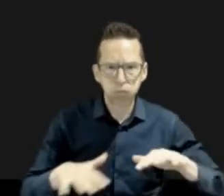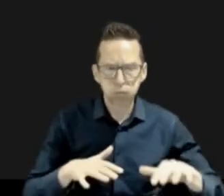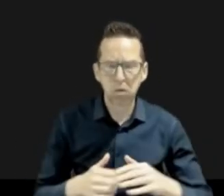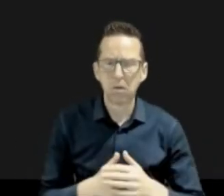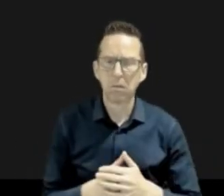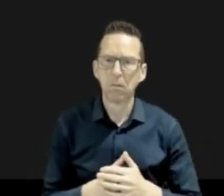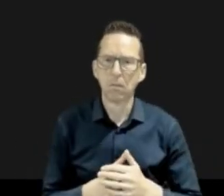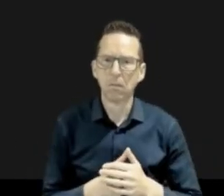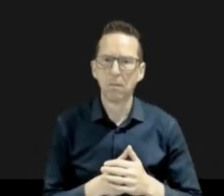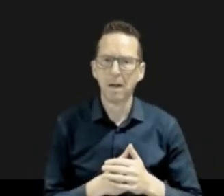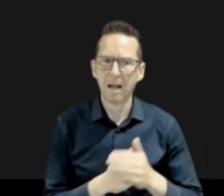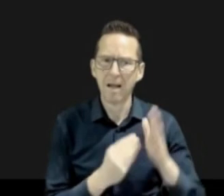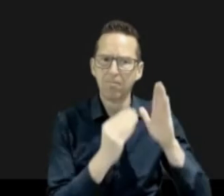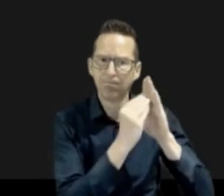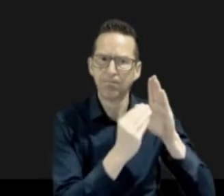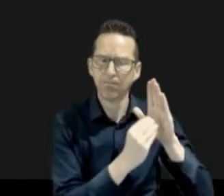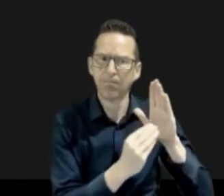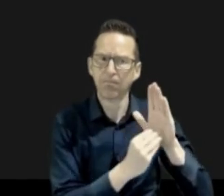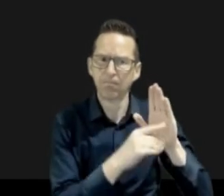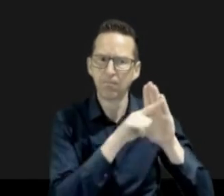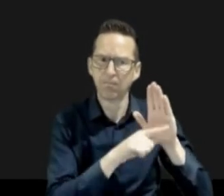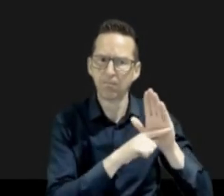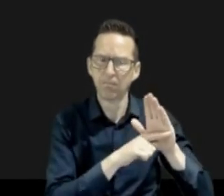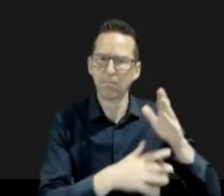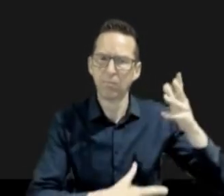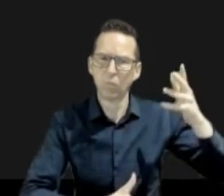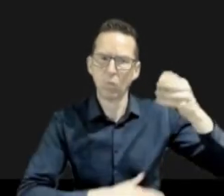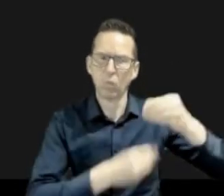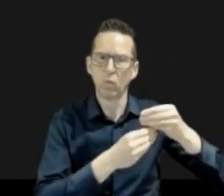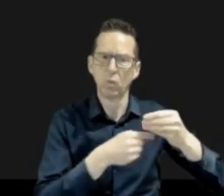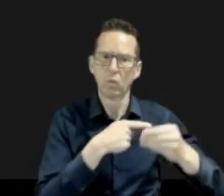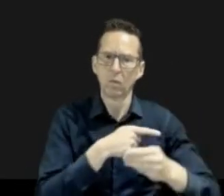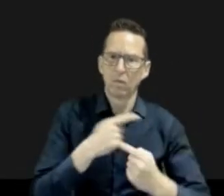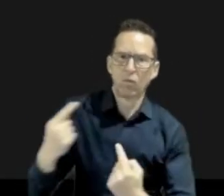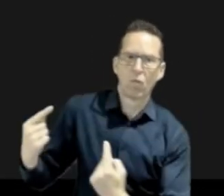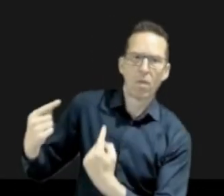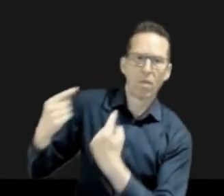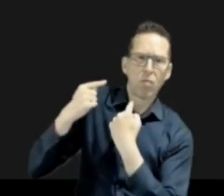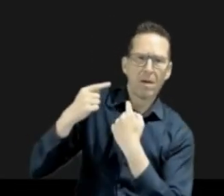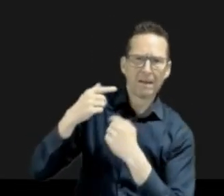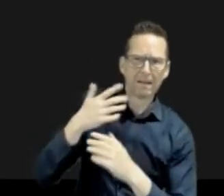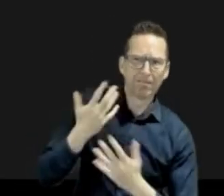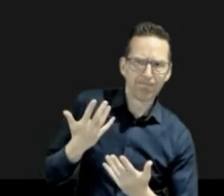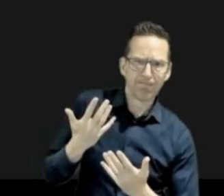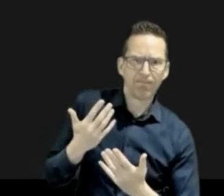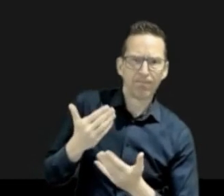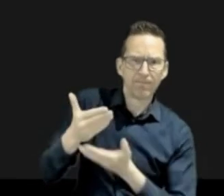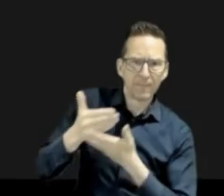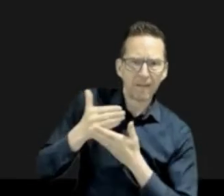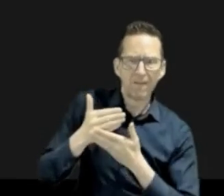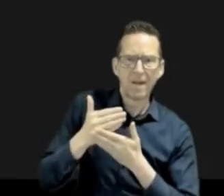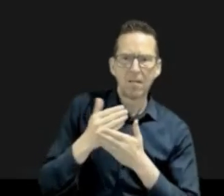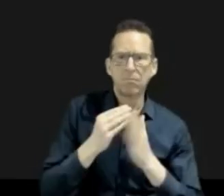tormentas convectivas adotó la definición propuesta pela OMM